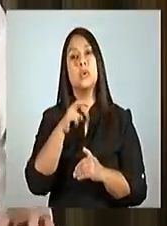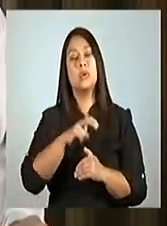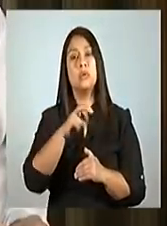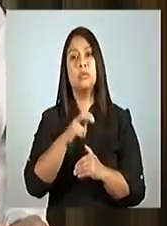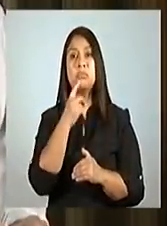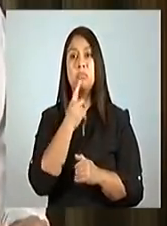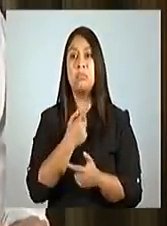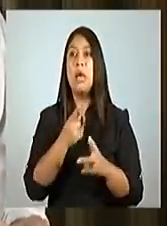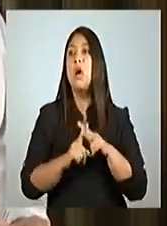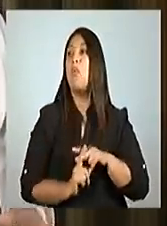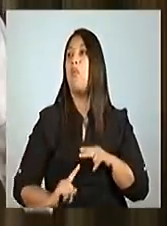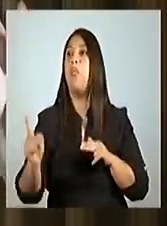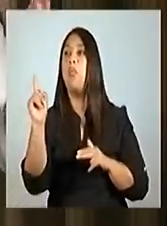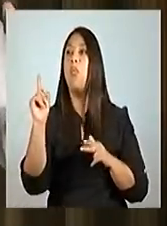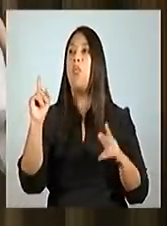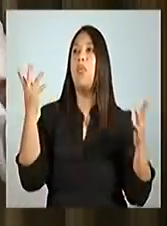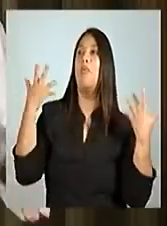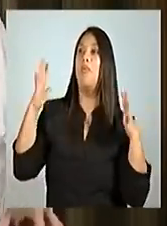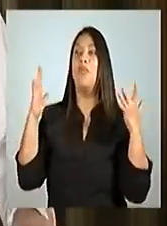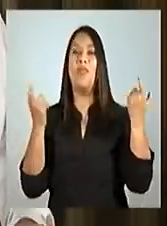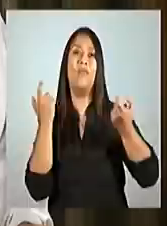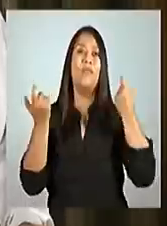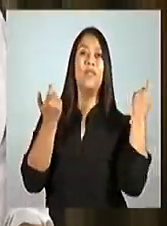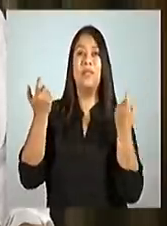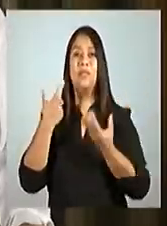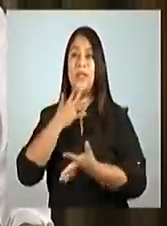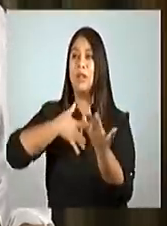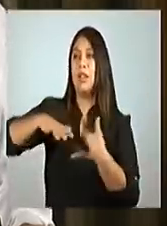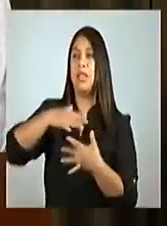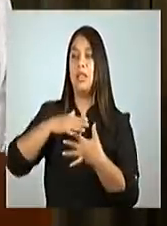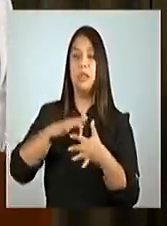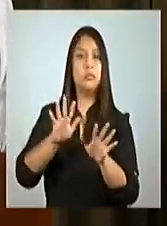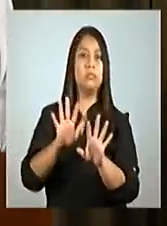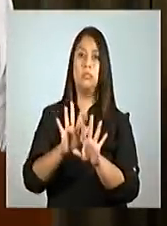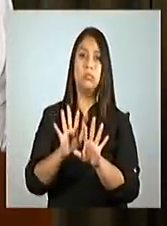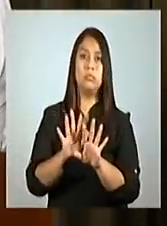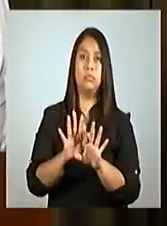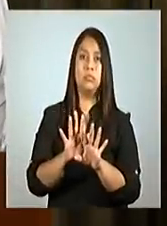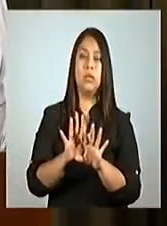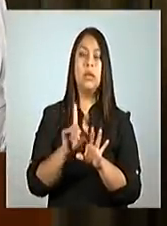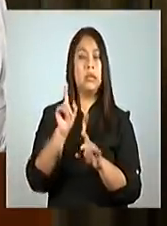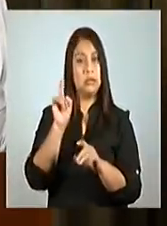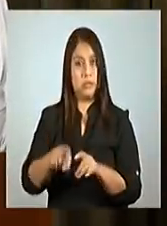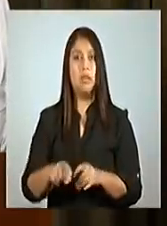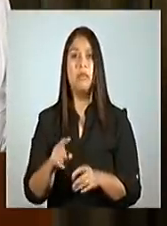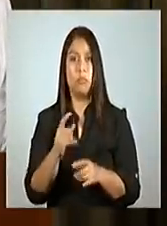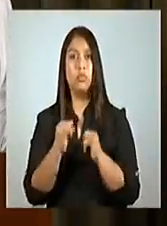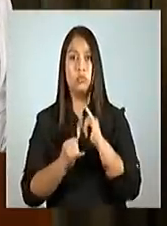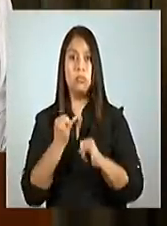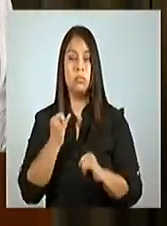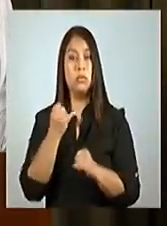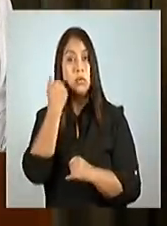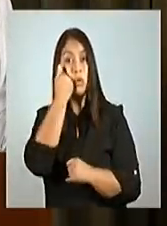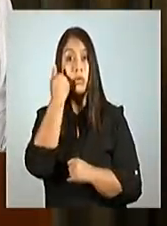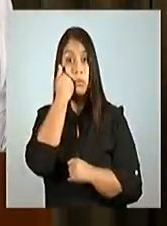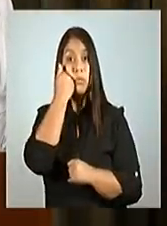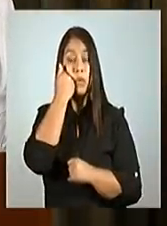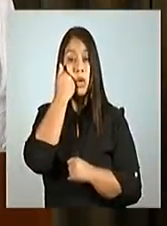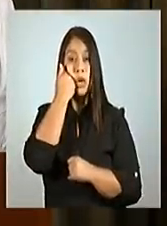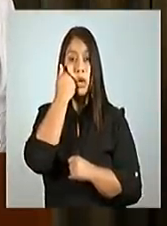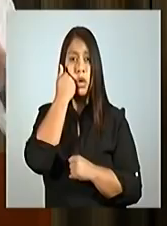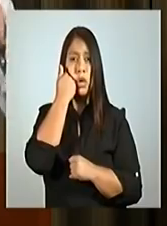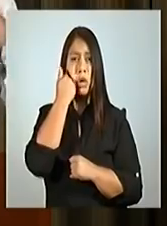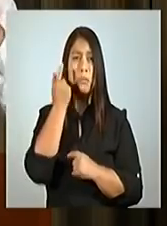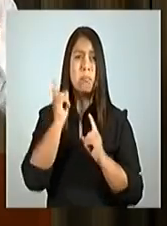necesidad inmediata de salir, divertirse y socializar. Vencer la enfermedad es posible.